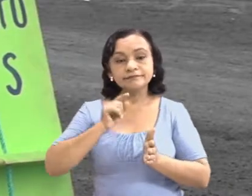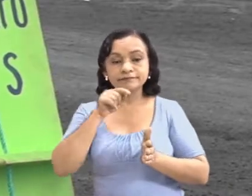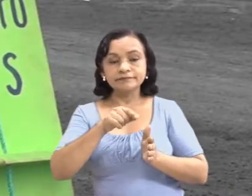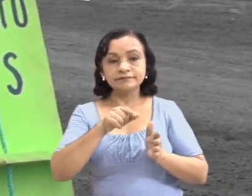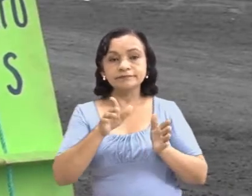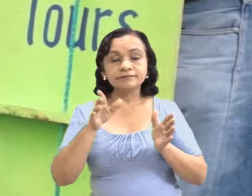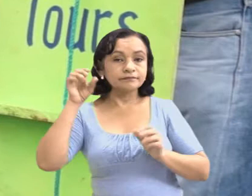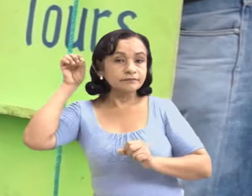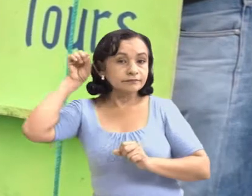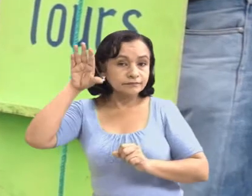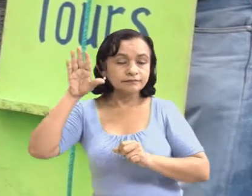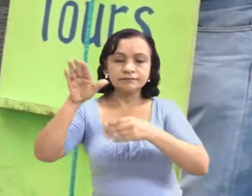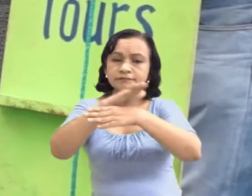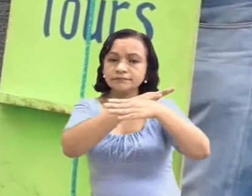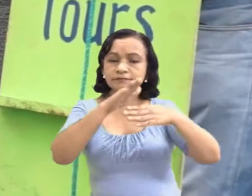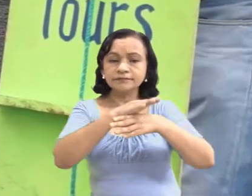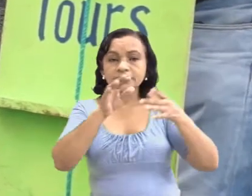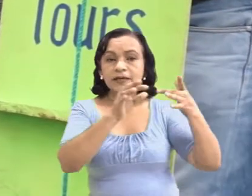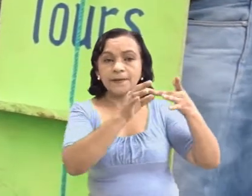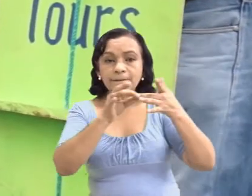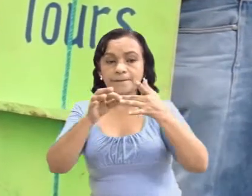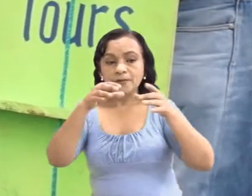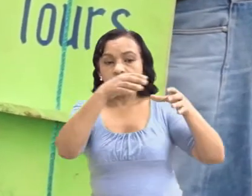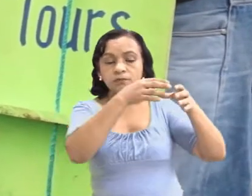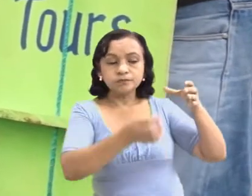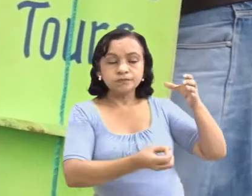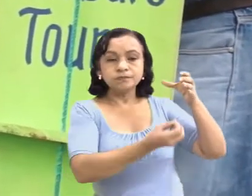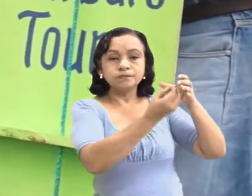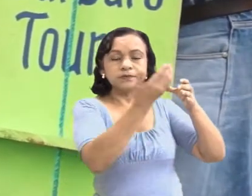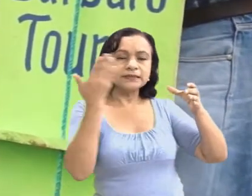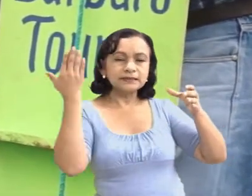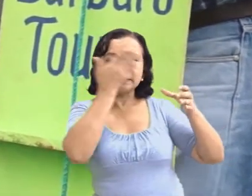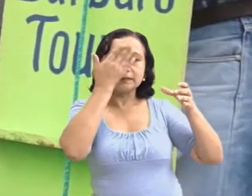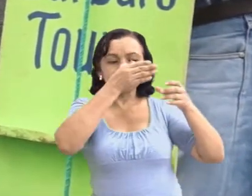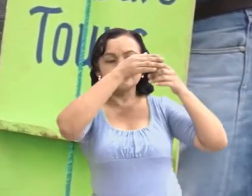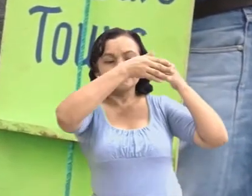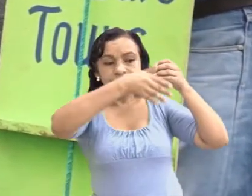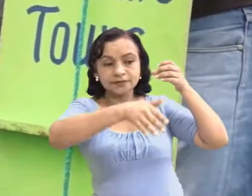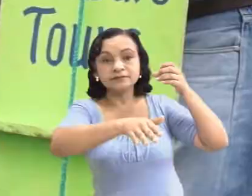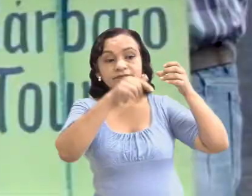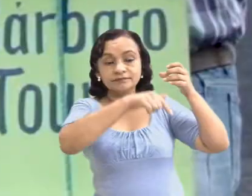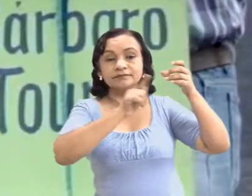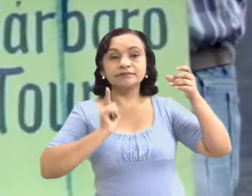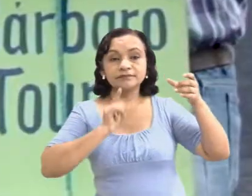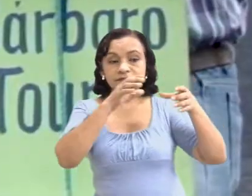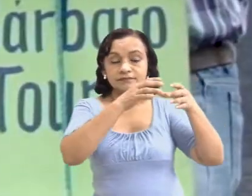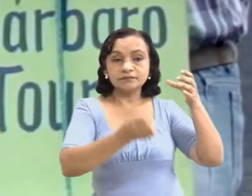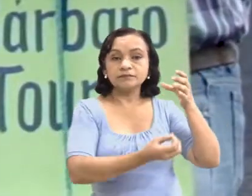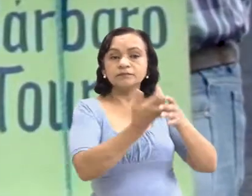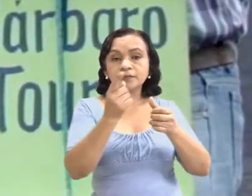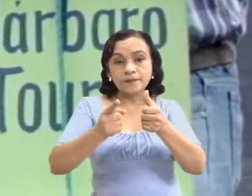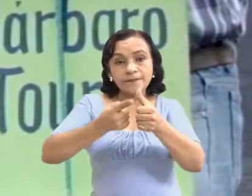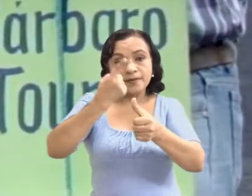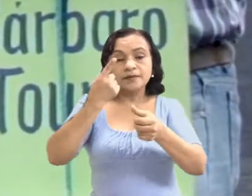encontramos en la parte turística en general y en particular aquí en el volcán Cerro Negro. Nosotros lo primero que